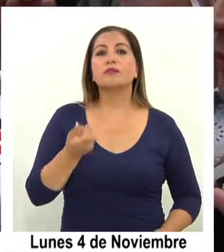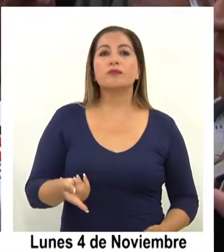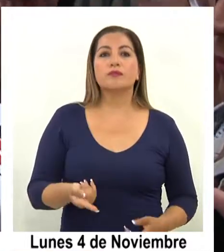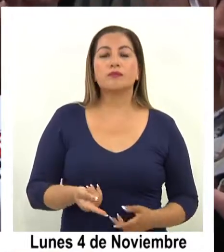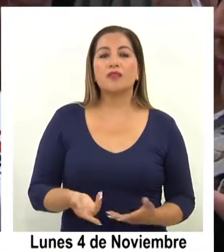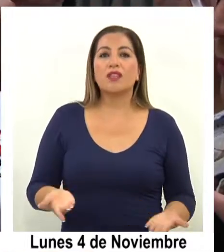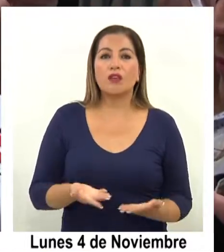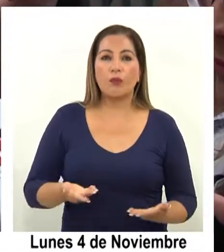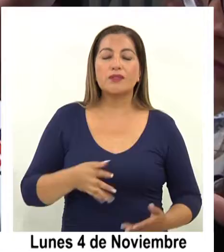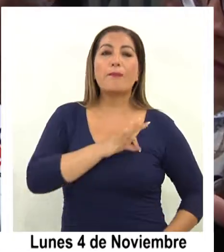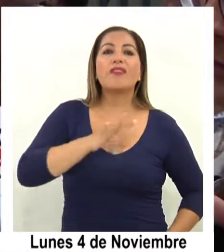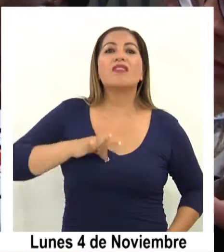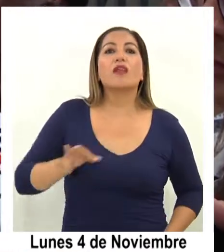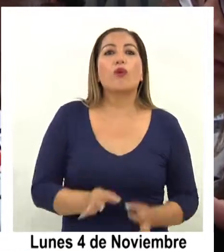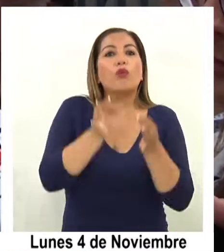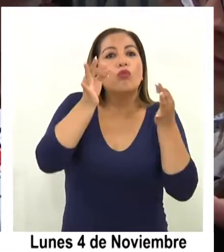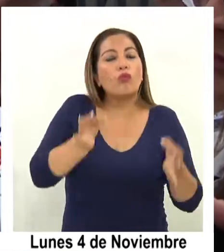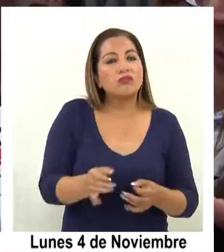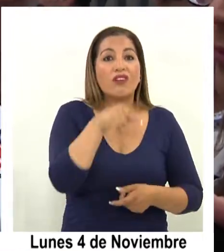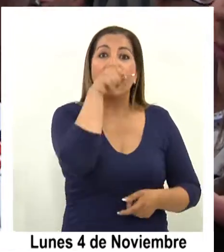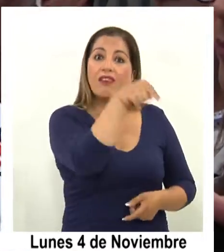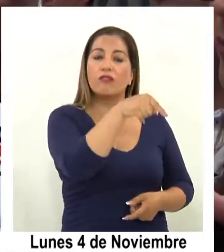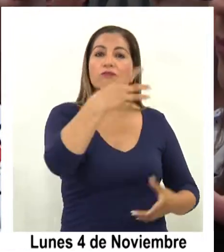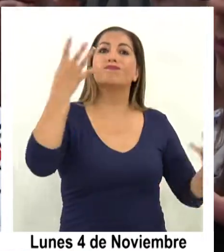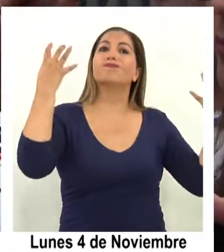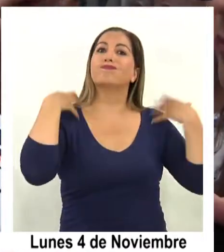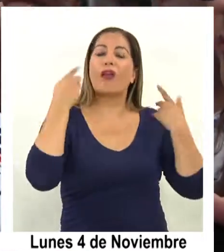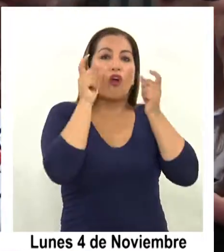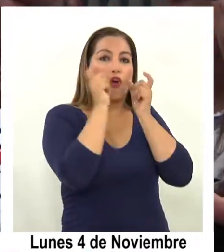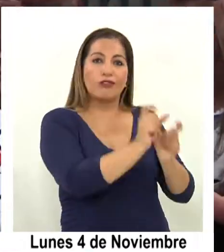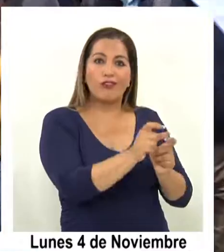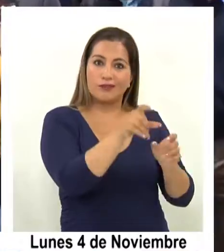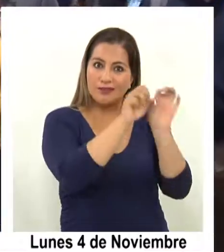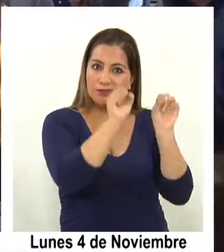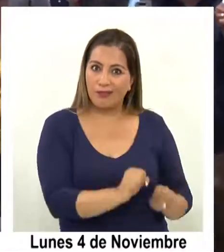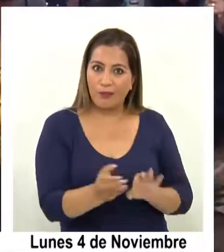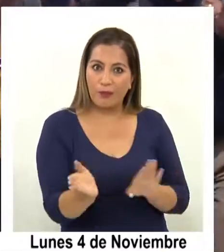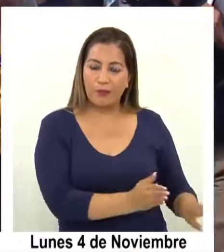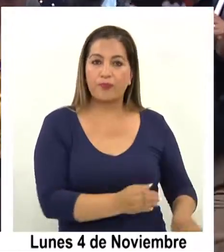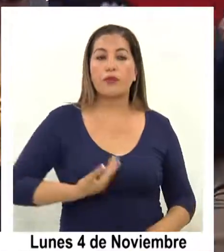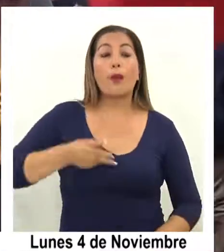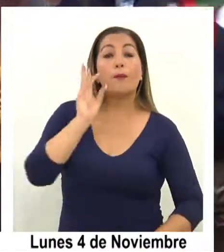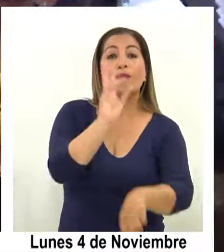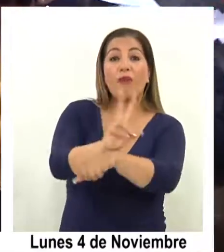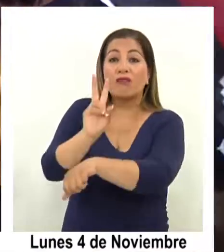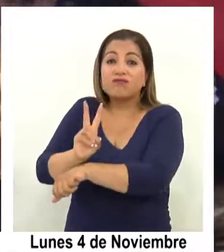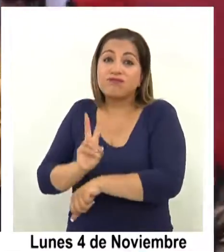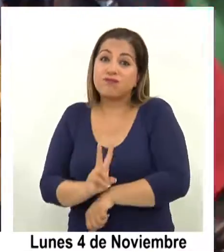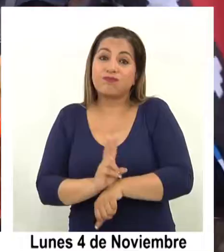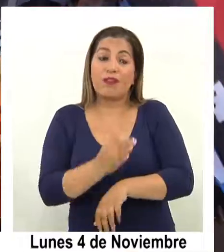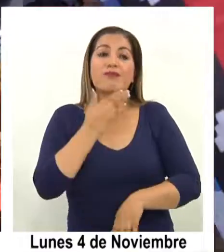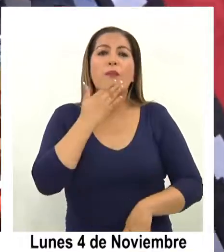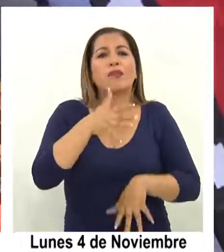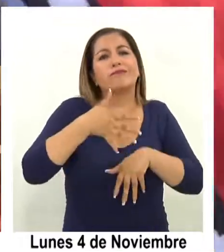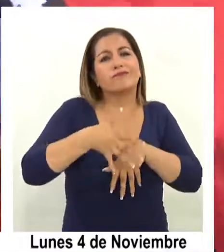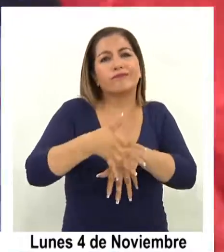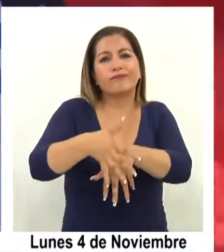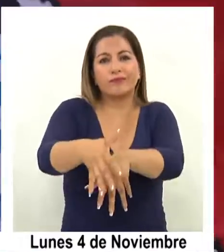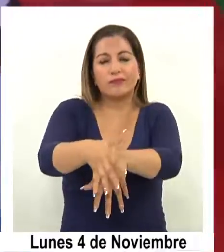gran parte, pasan por el Ministerio de Educación. Entiendan que ellos son los que controlan el sistema. Los profesores continúan